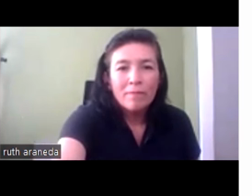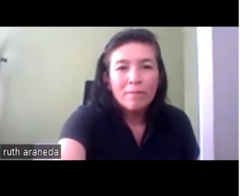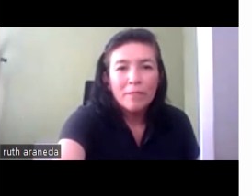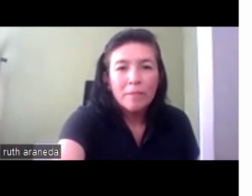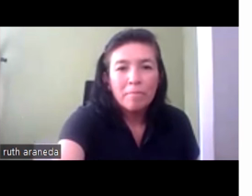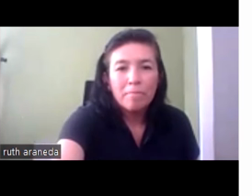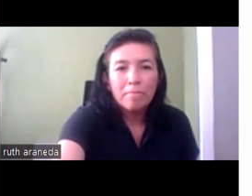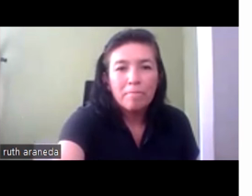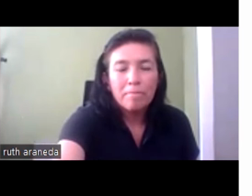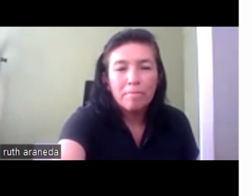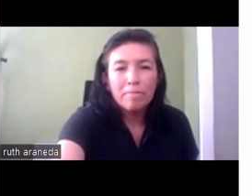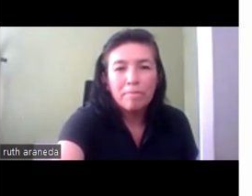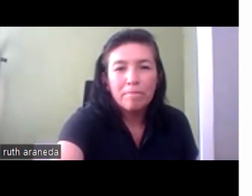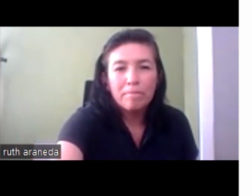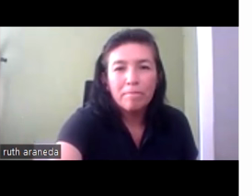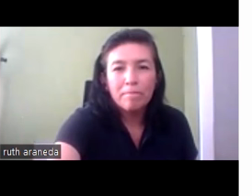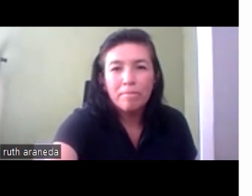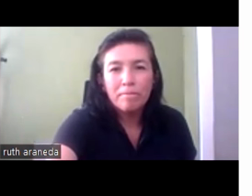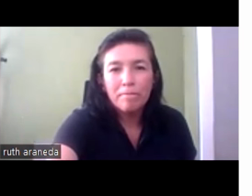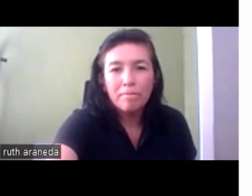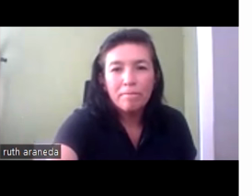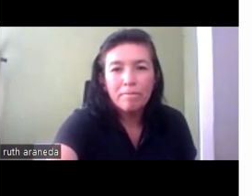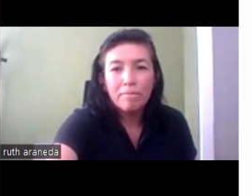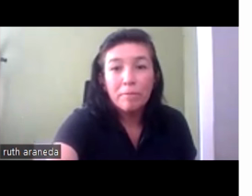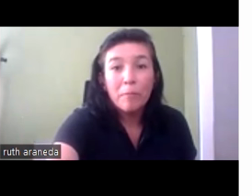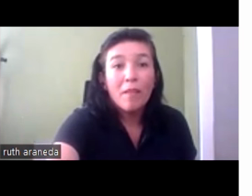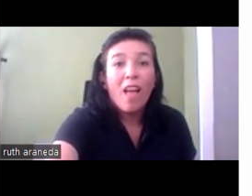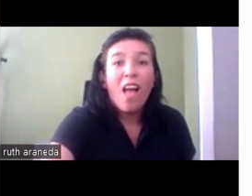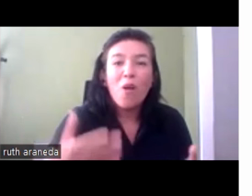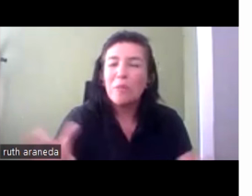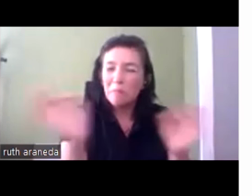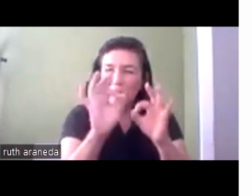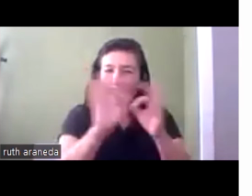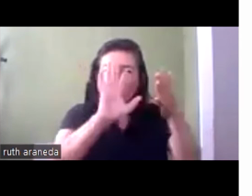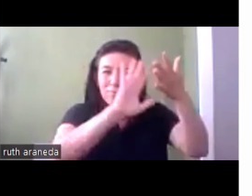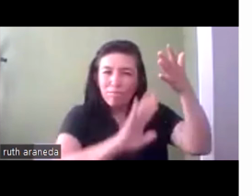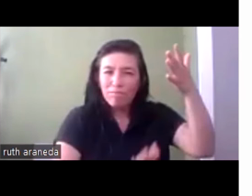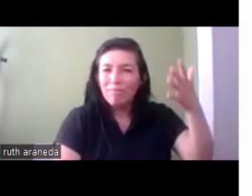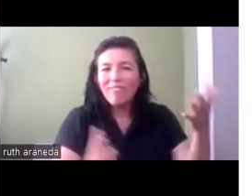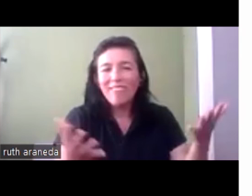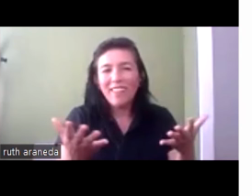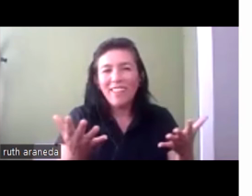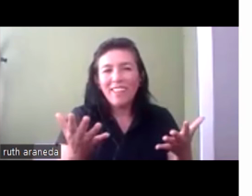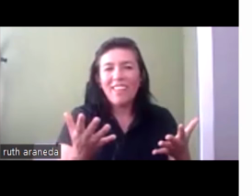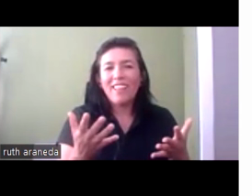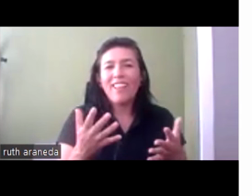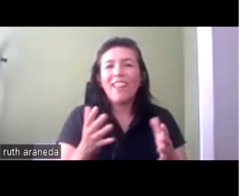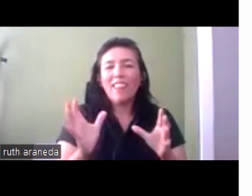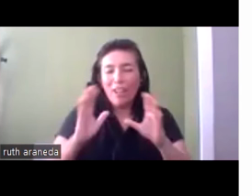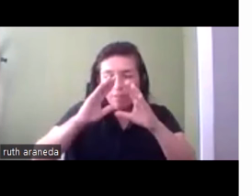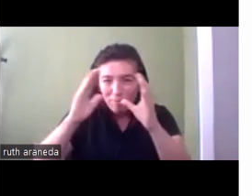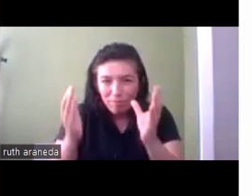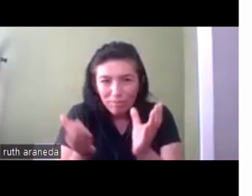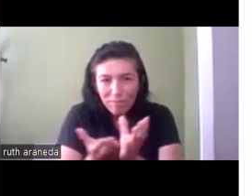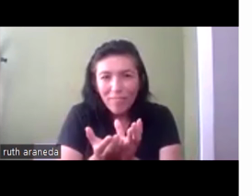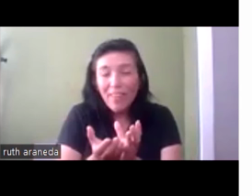Ya. Bueno, entrando un poco de lleno, digamos, a lo que es la descripción a grandes rasgos de las vasijas correspondientes a